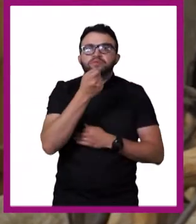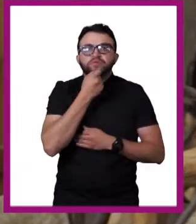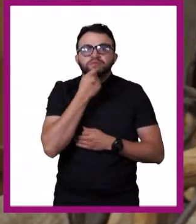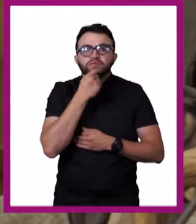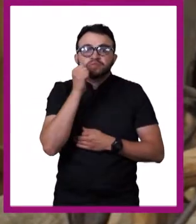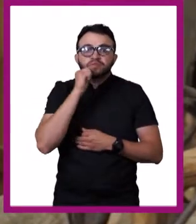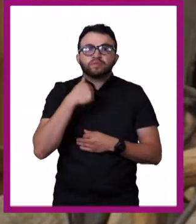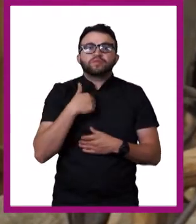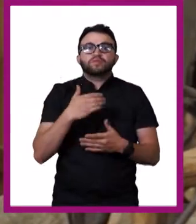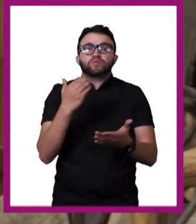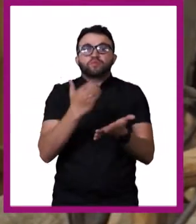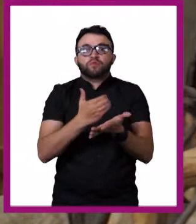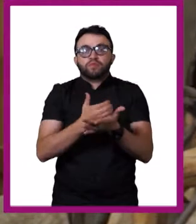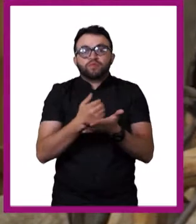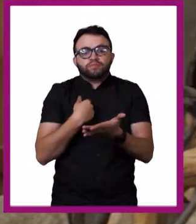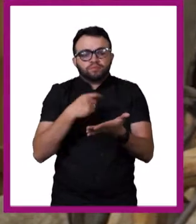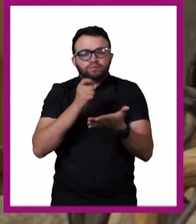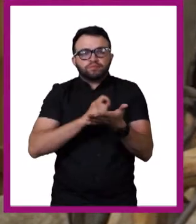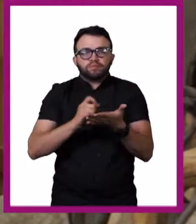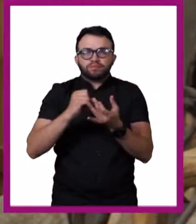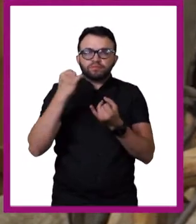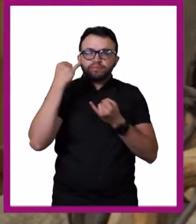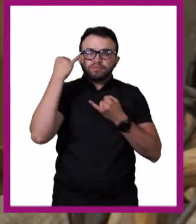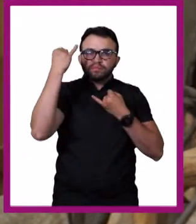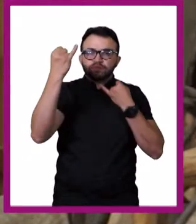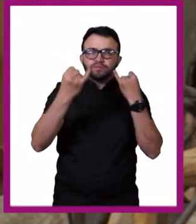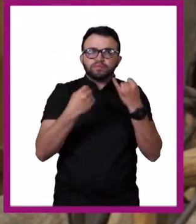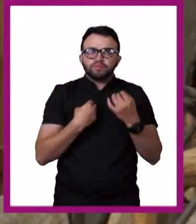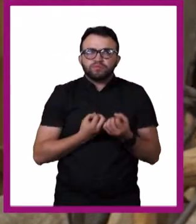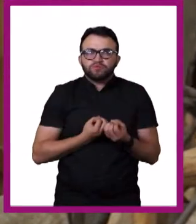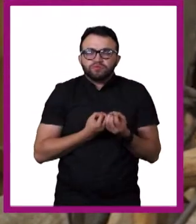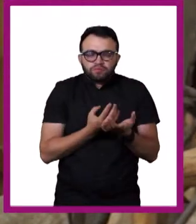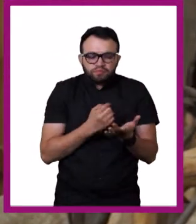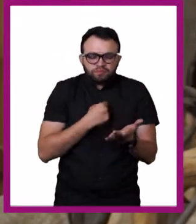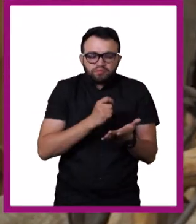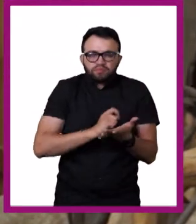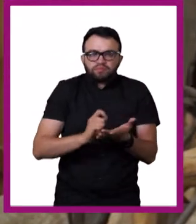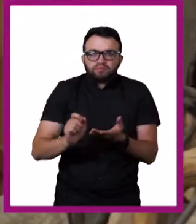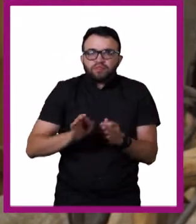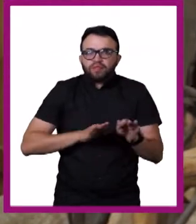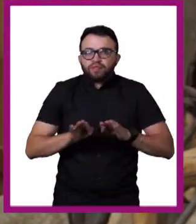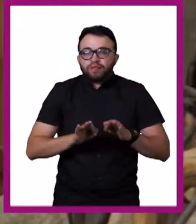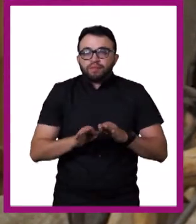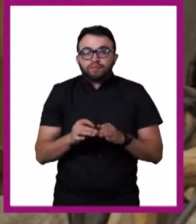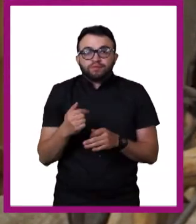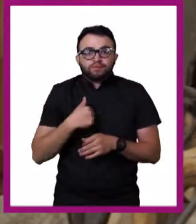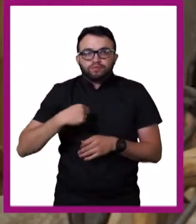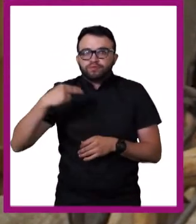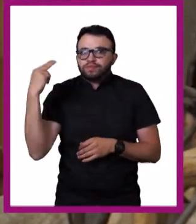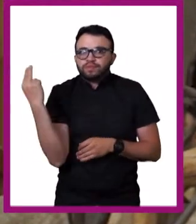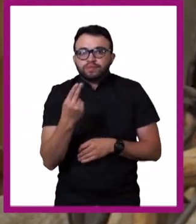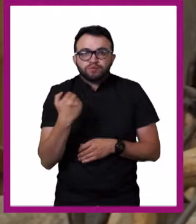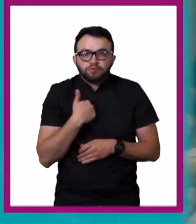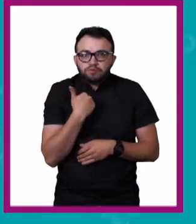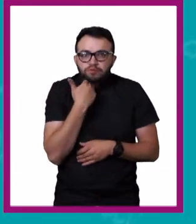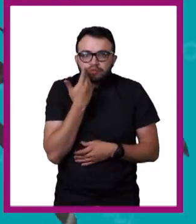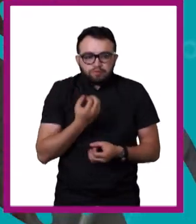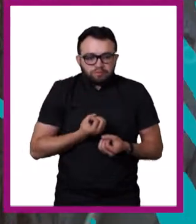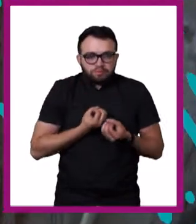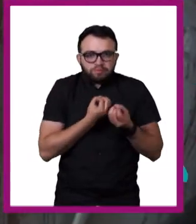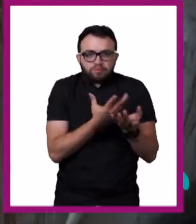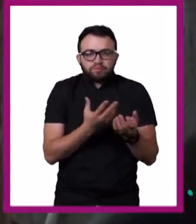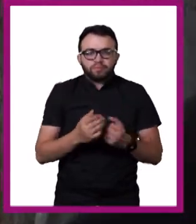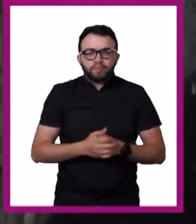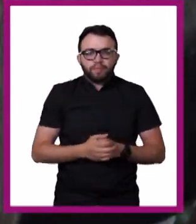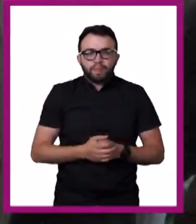Tomaba el cuaderno y cualquier cosa que me inspiraba me ponía a trabajar inmediatamente. Era una necesidad imperiosa desde entonces. Tu